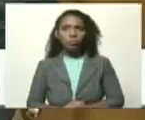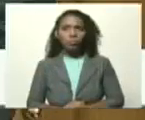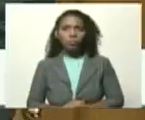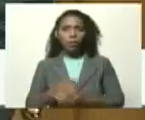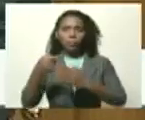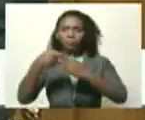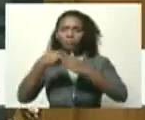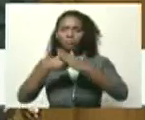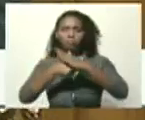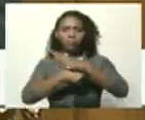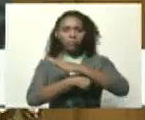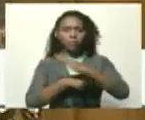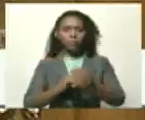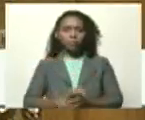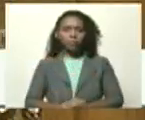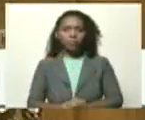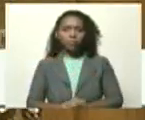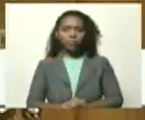Profundizar,